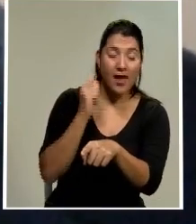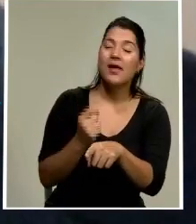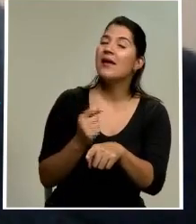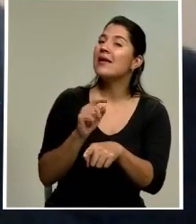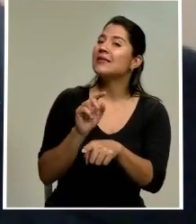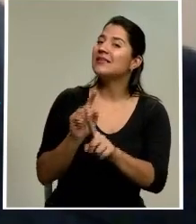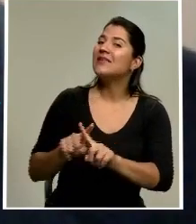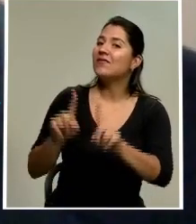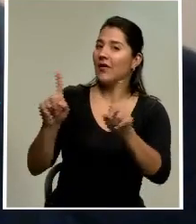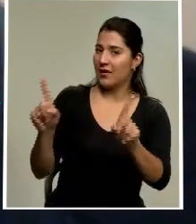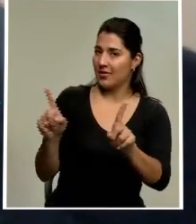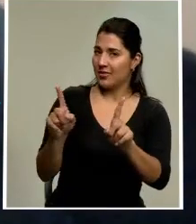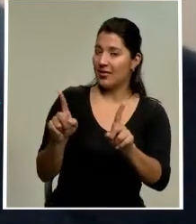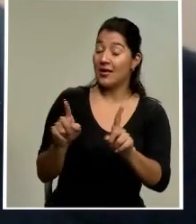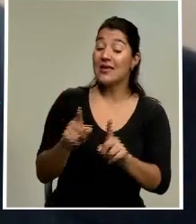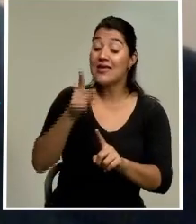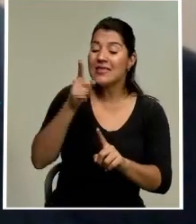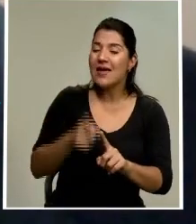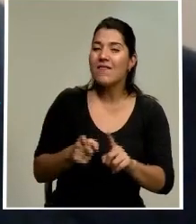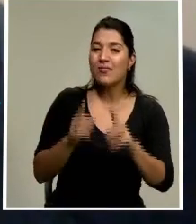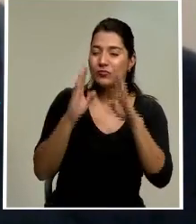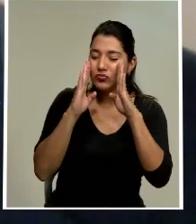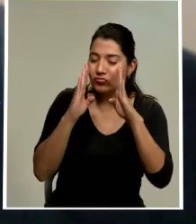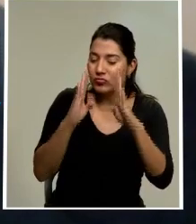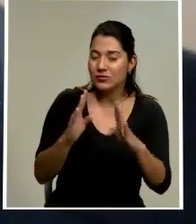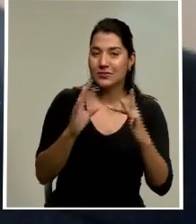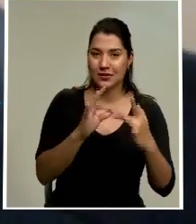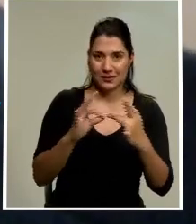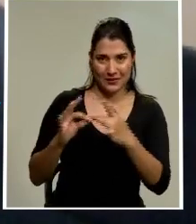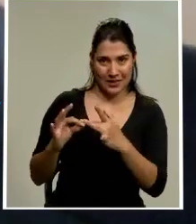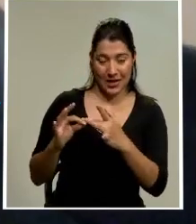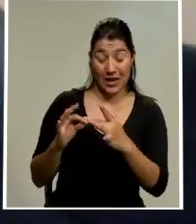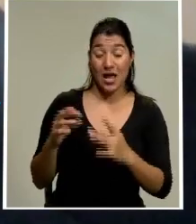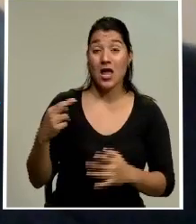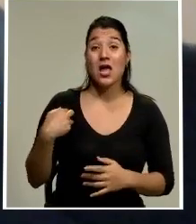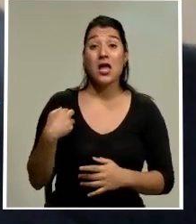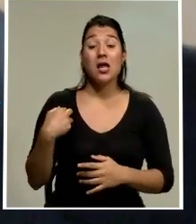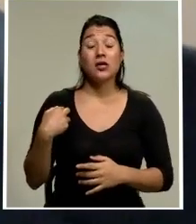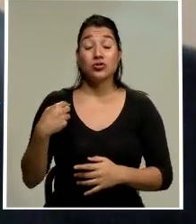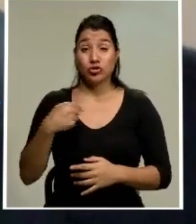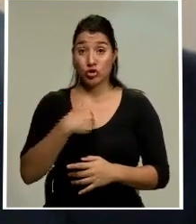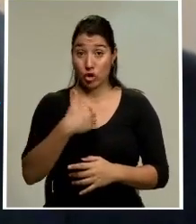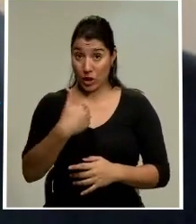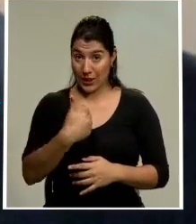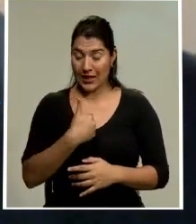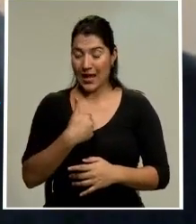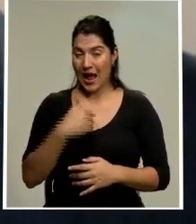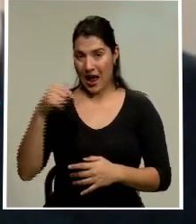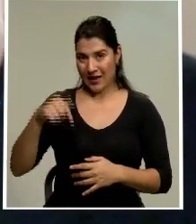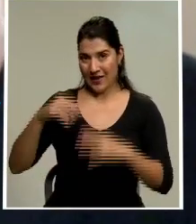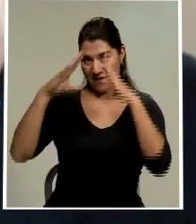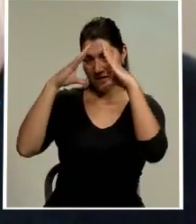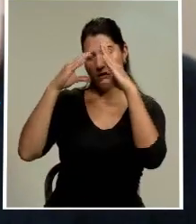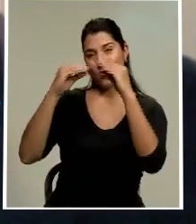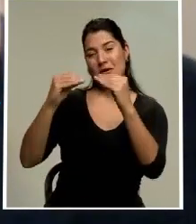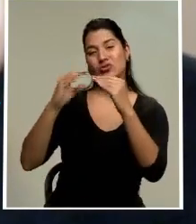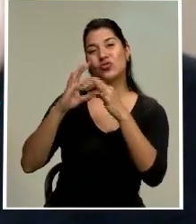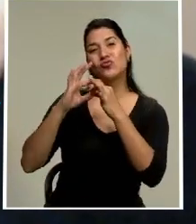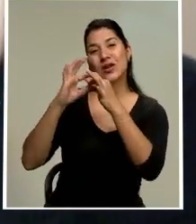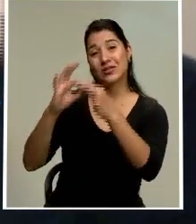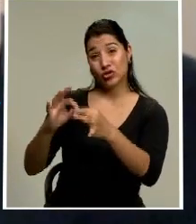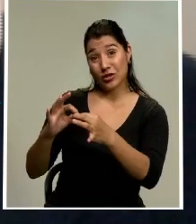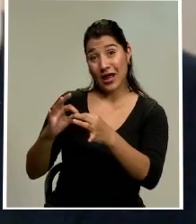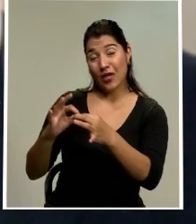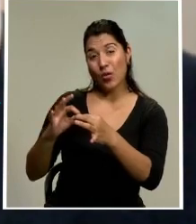poner especial atención. Nosotros, y aquí tenía unos datos sobre el